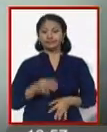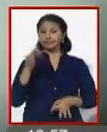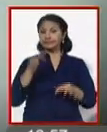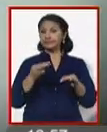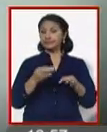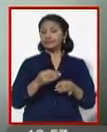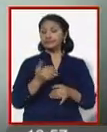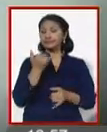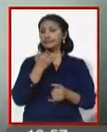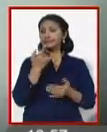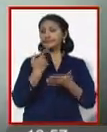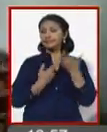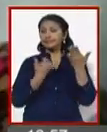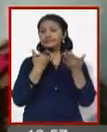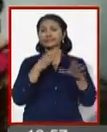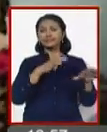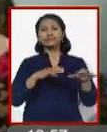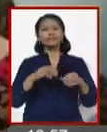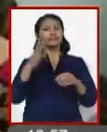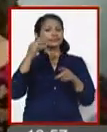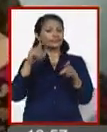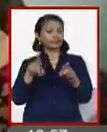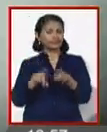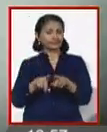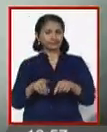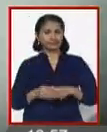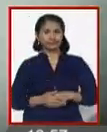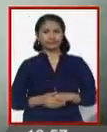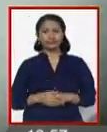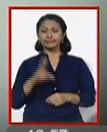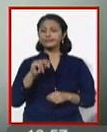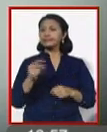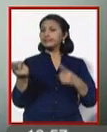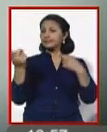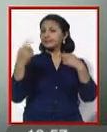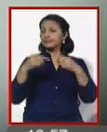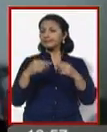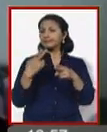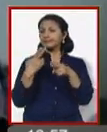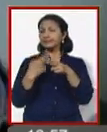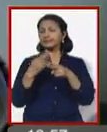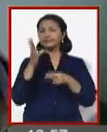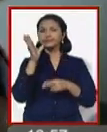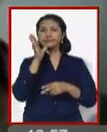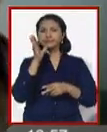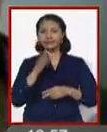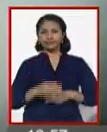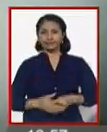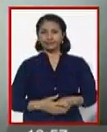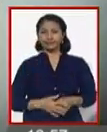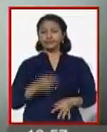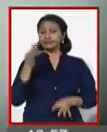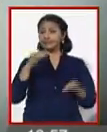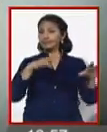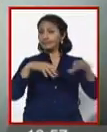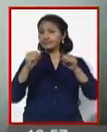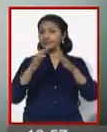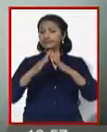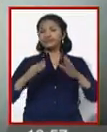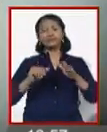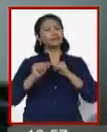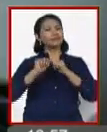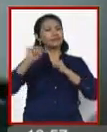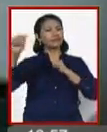Si vas a ignorar lo que está pasando con tu hermana, no vuelvas a llamarme madre. Así que váyanse a